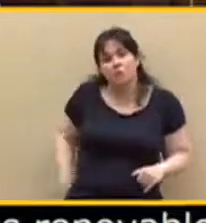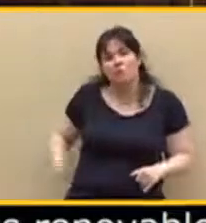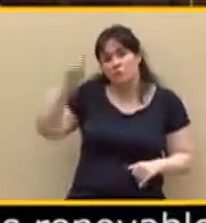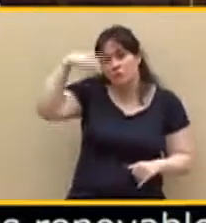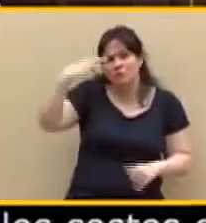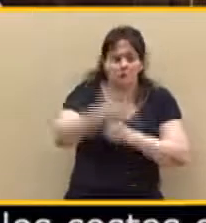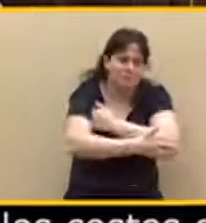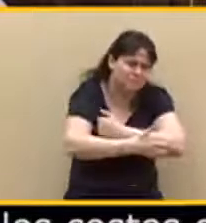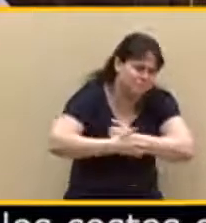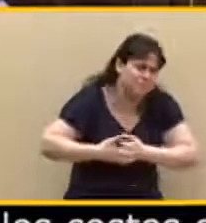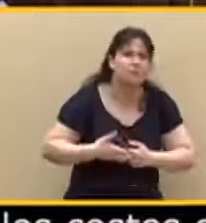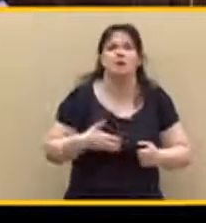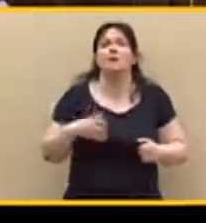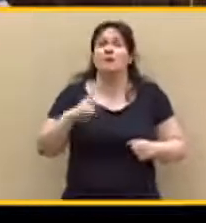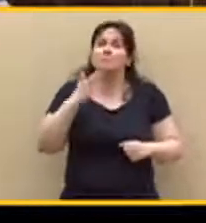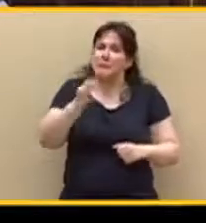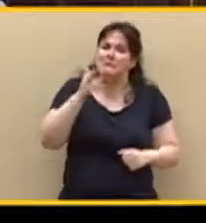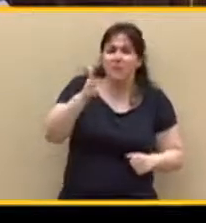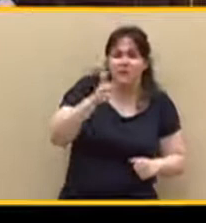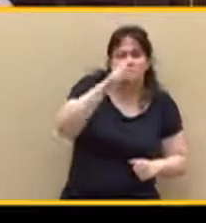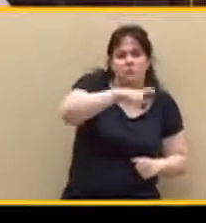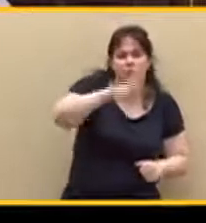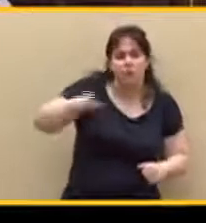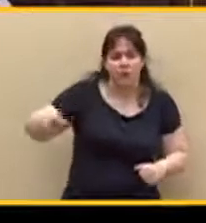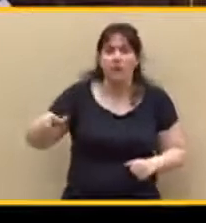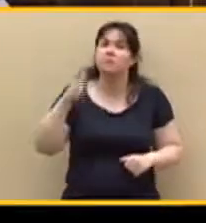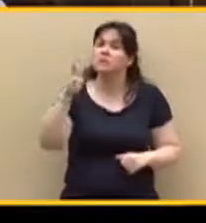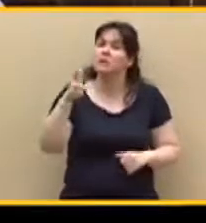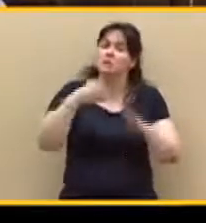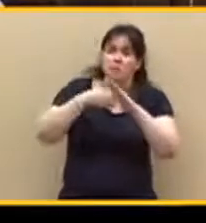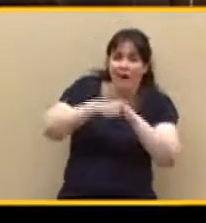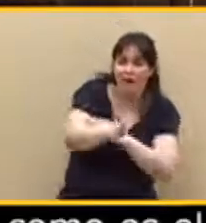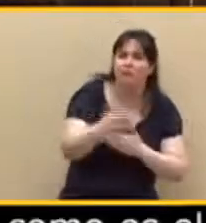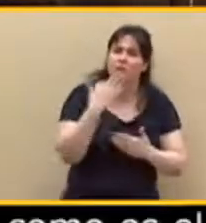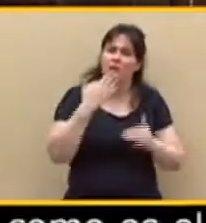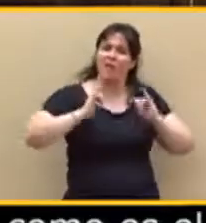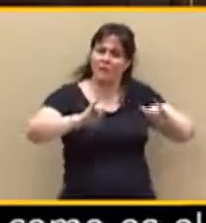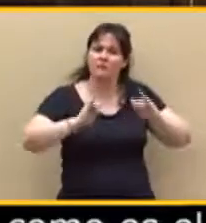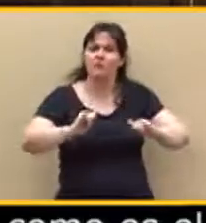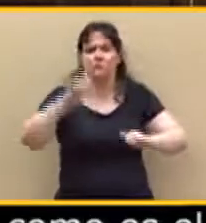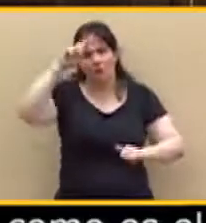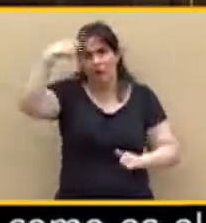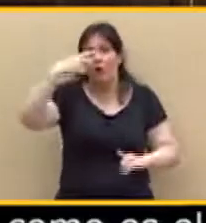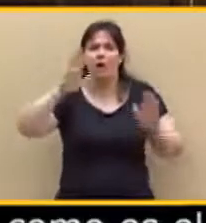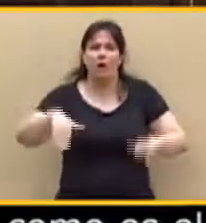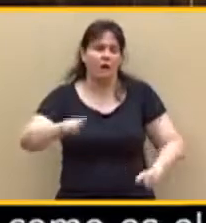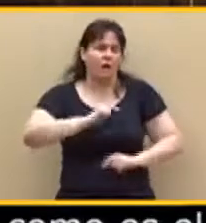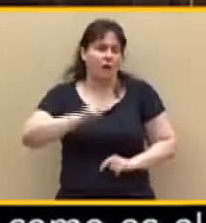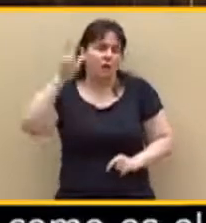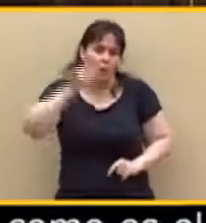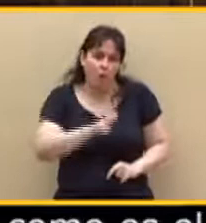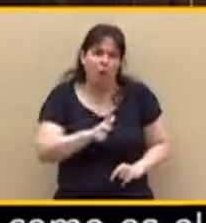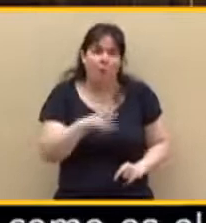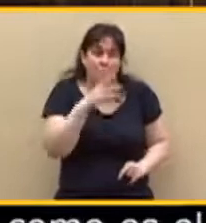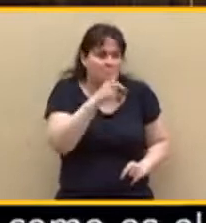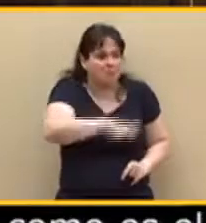sino que han convertido un derecho de los ciudadanos, como es el acceso y el disfrute de la cultura, en un lujo para unos pocos. Y sus medidas